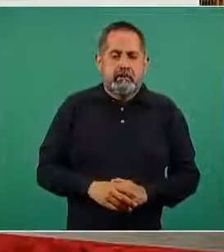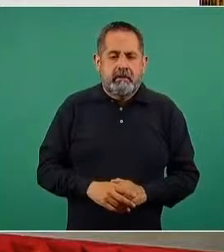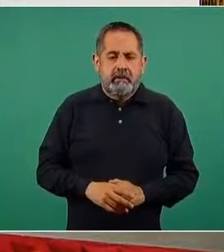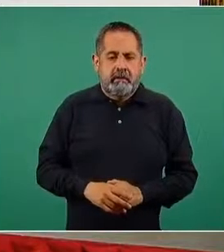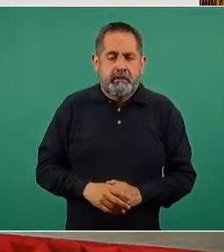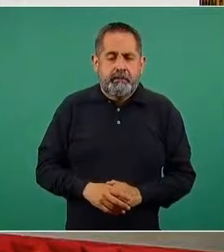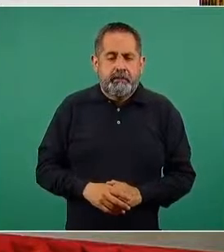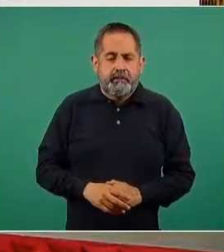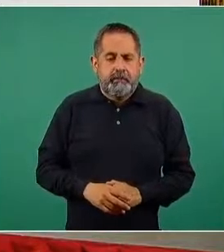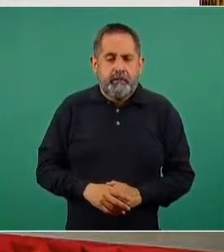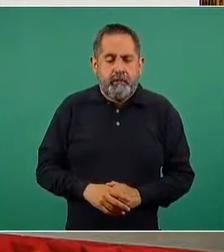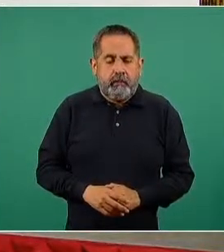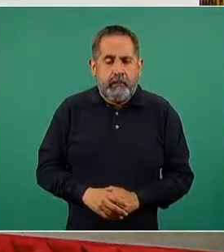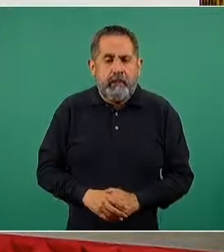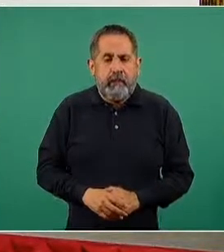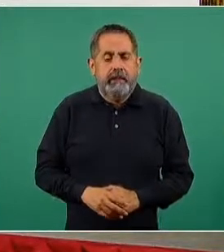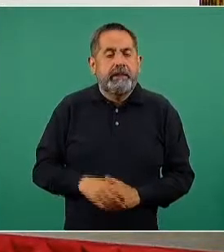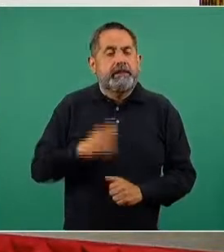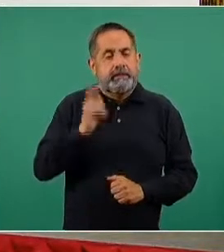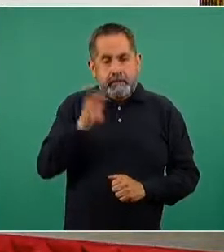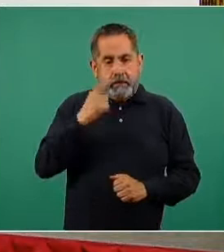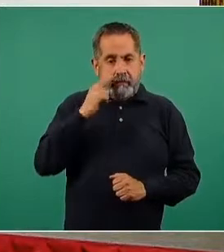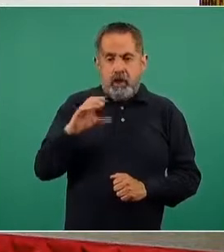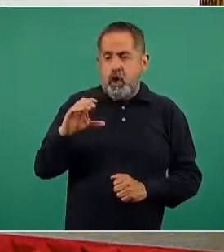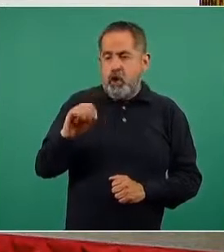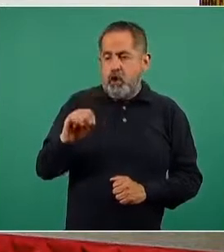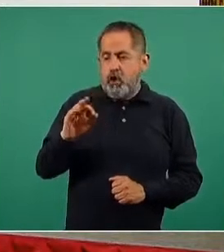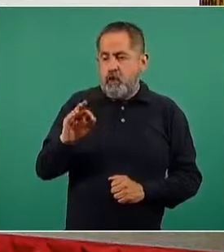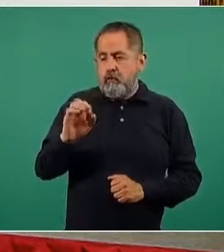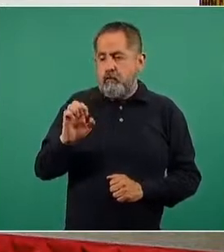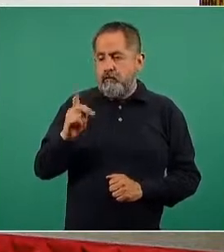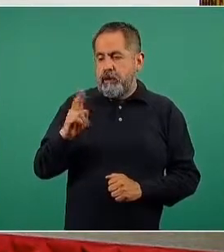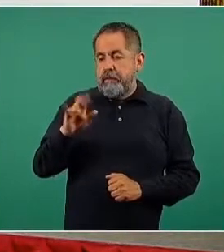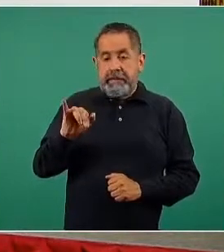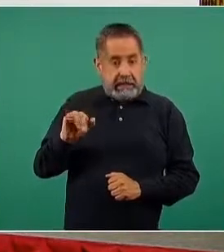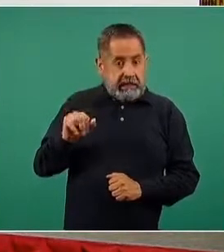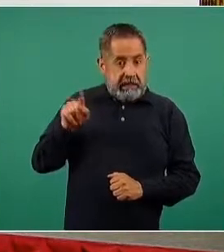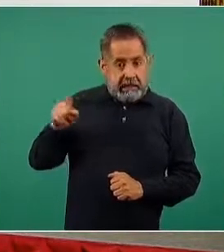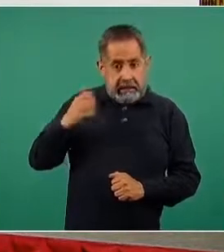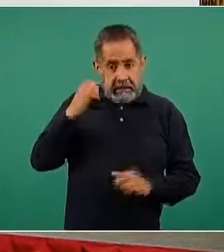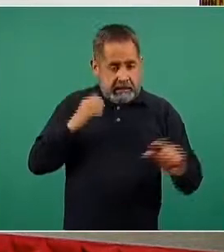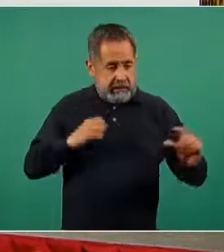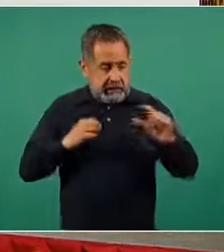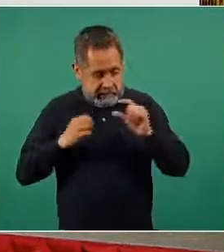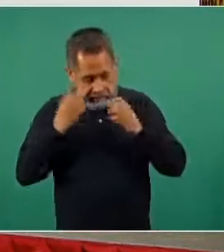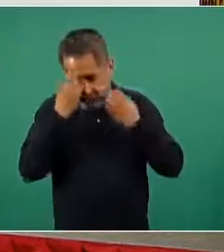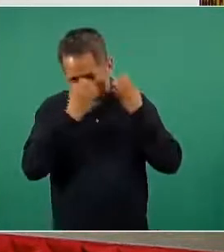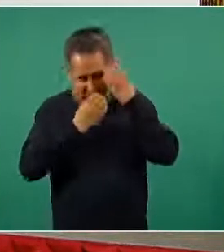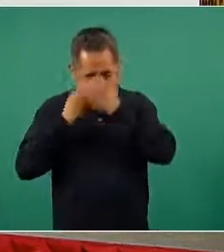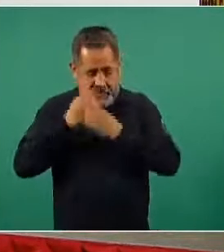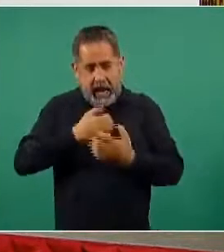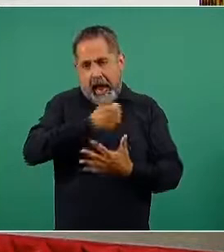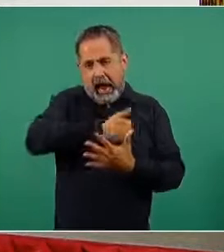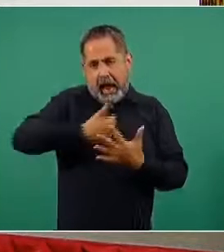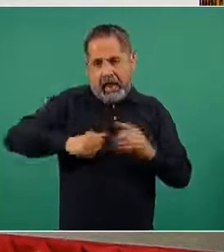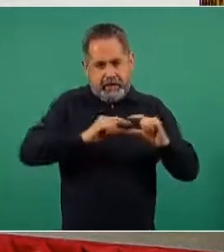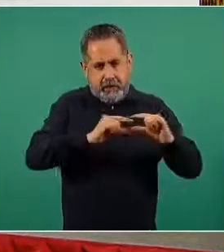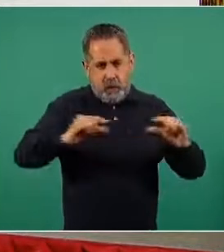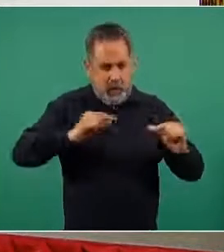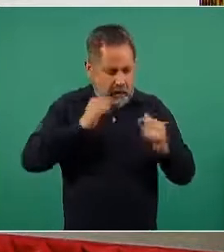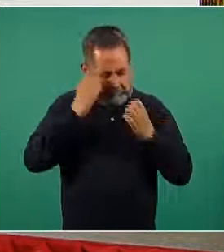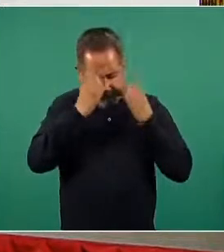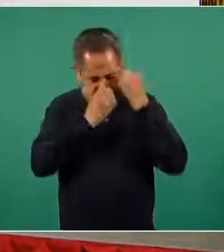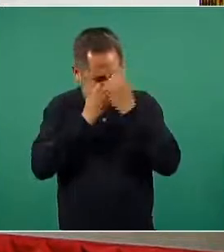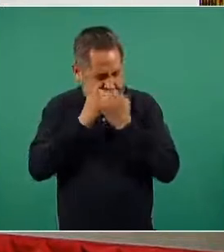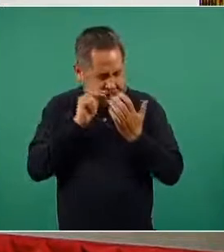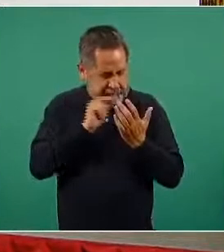gusto. Precisamente la COFEPRIS, al realizar los análisis especializados a cada una de las vacunas, por